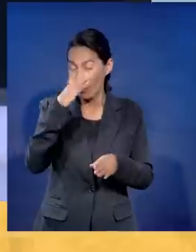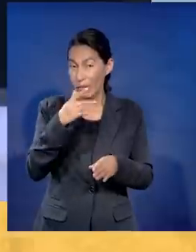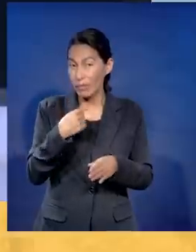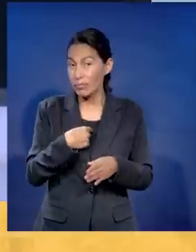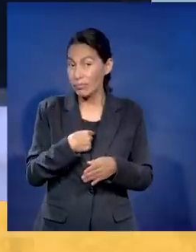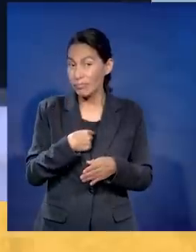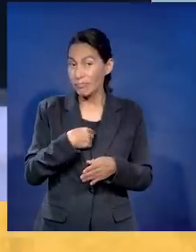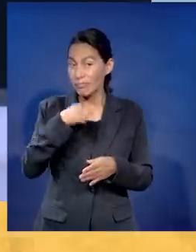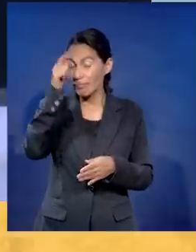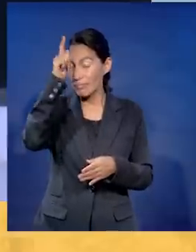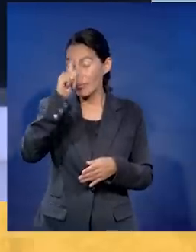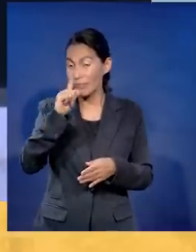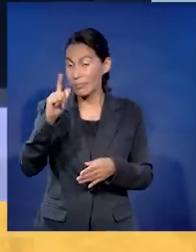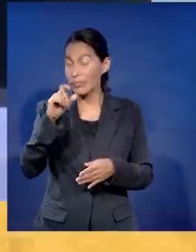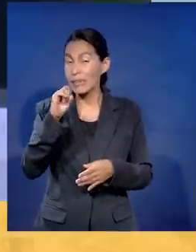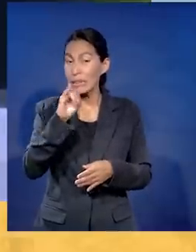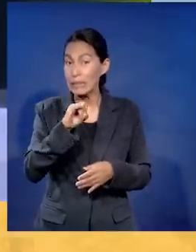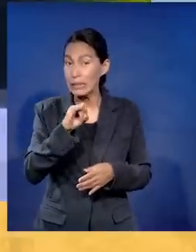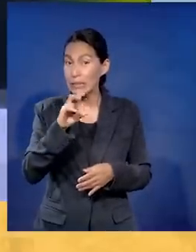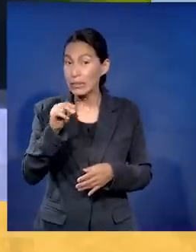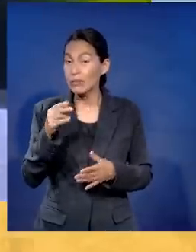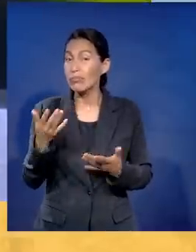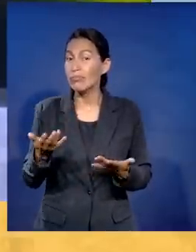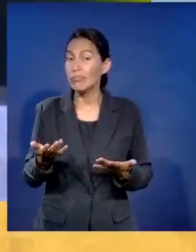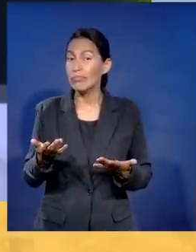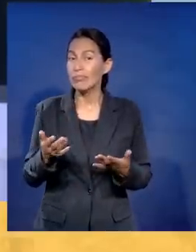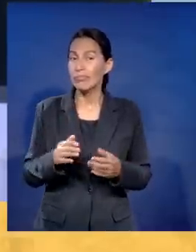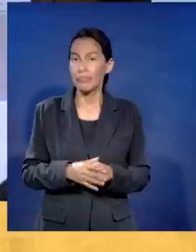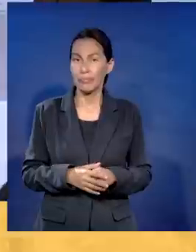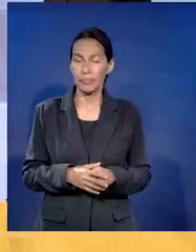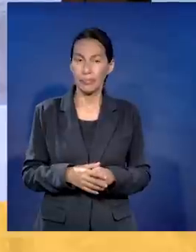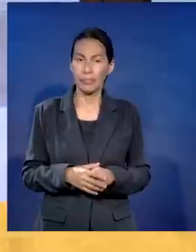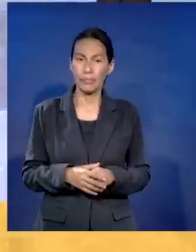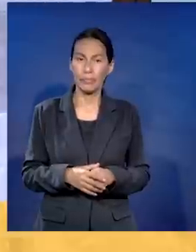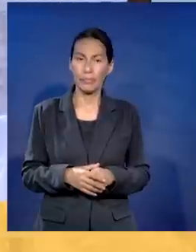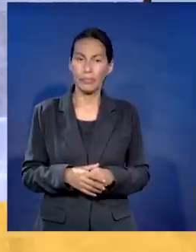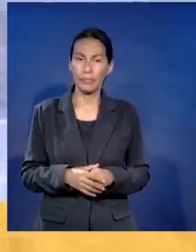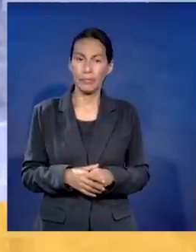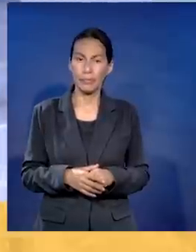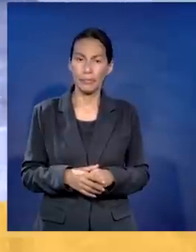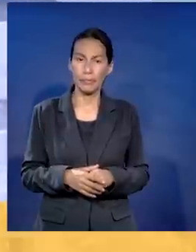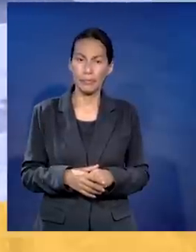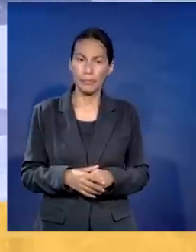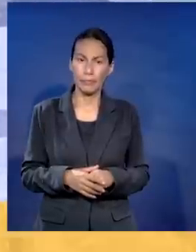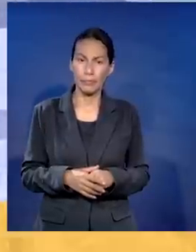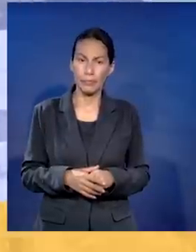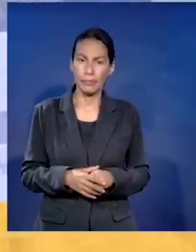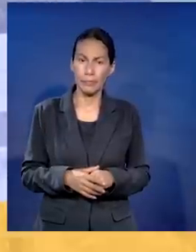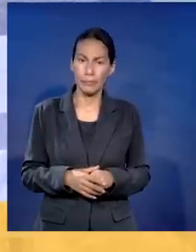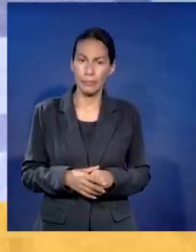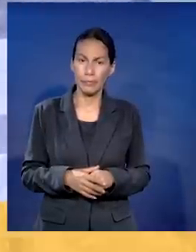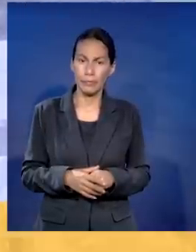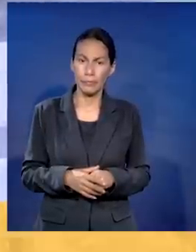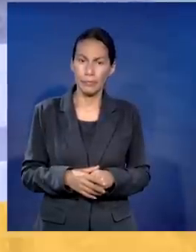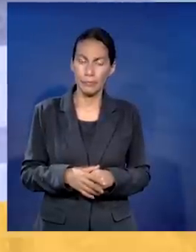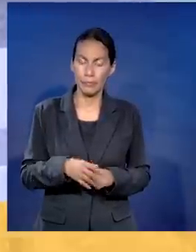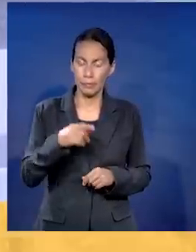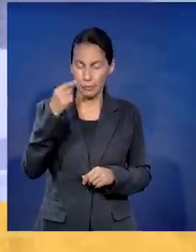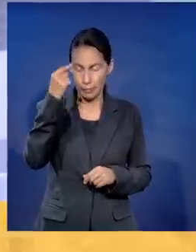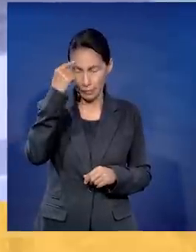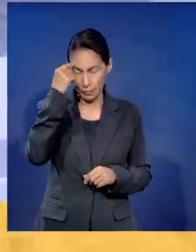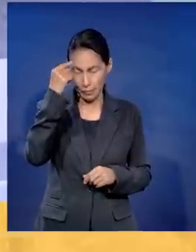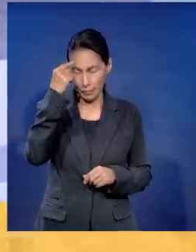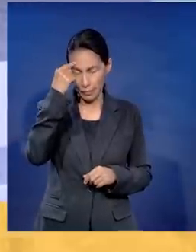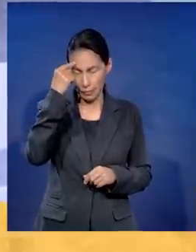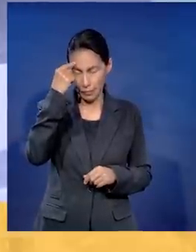saber si soy espiritual o no sea cual sea el asunto el asunto espiritual gira